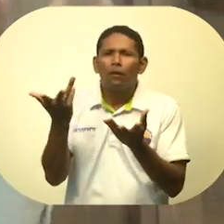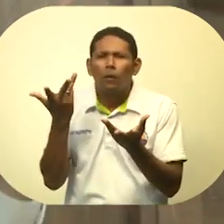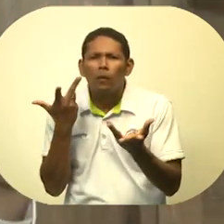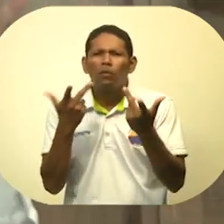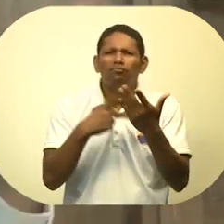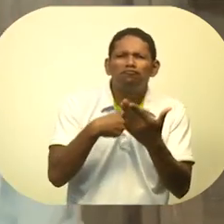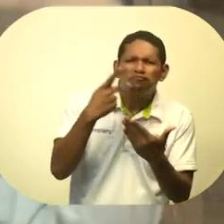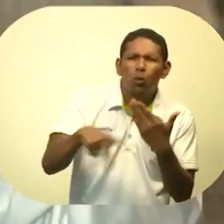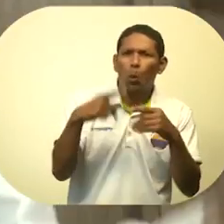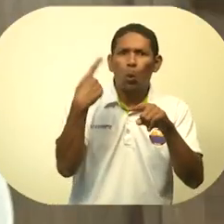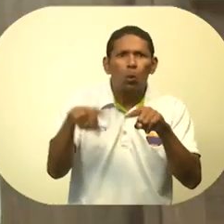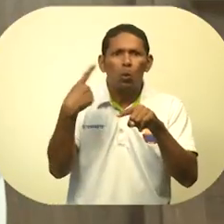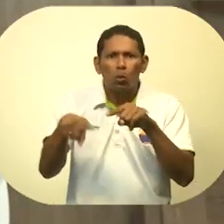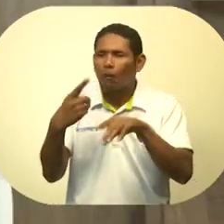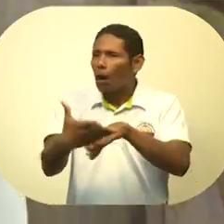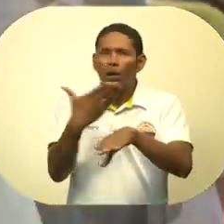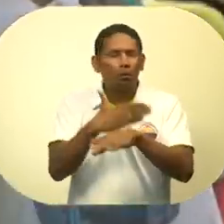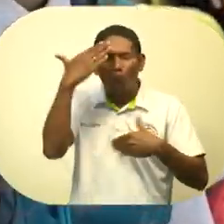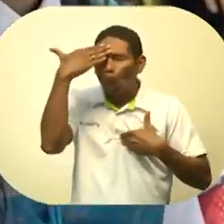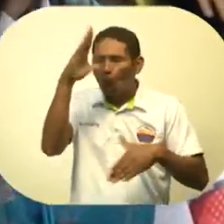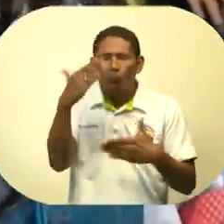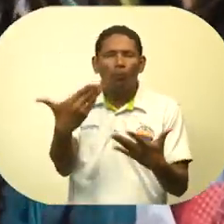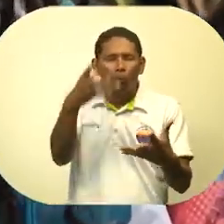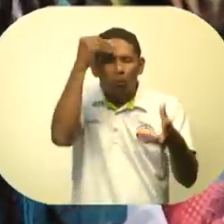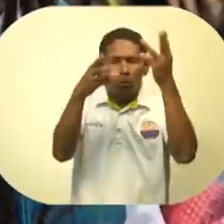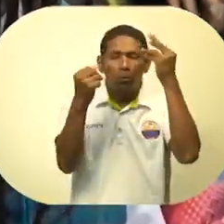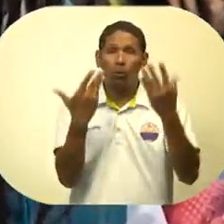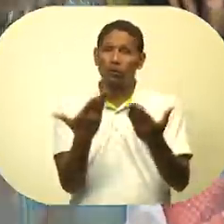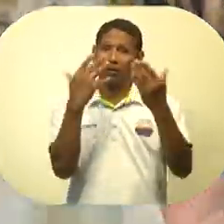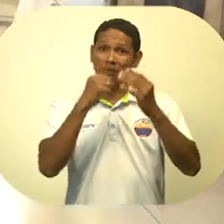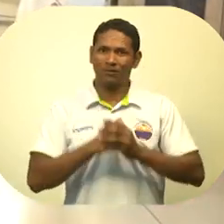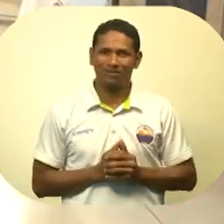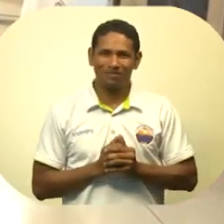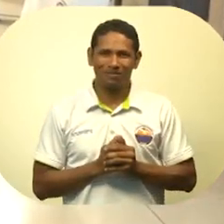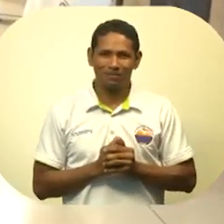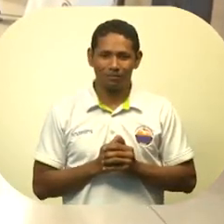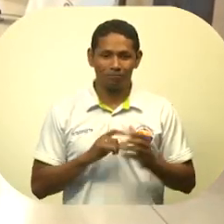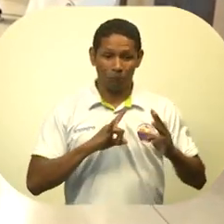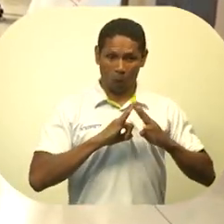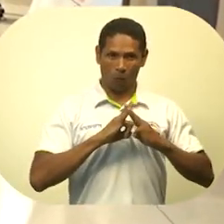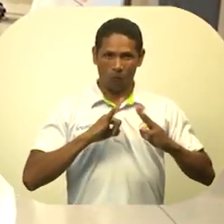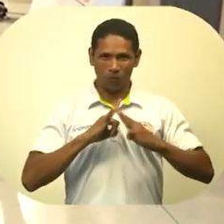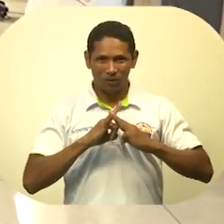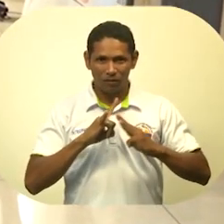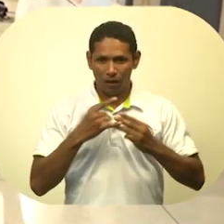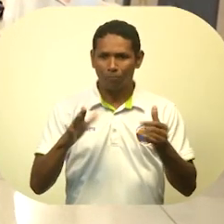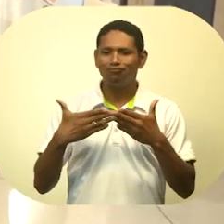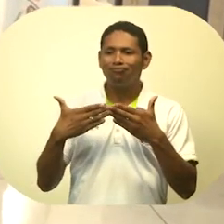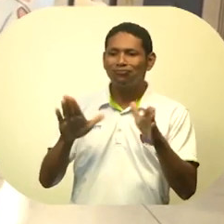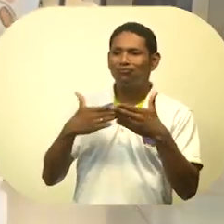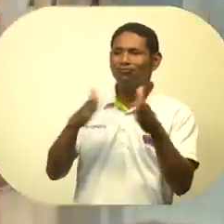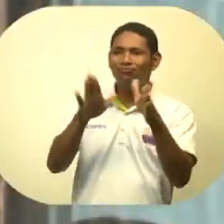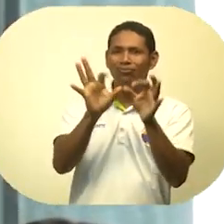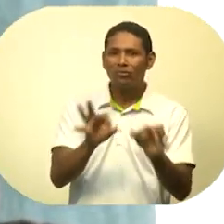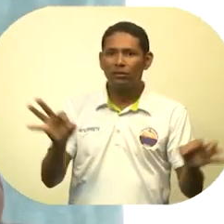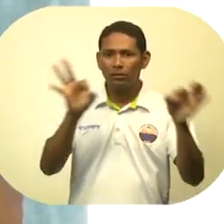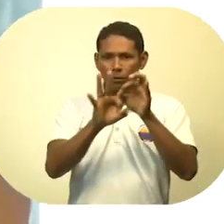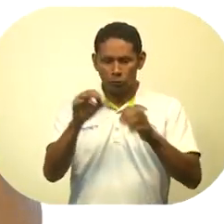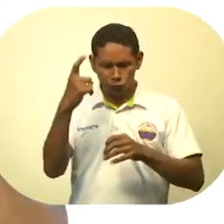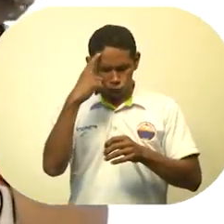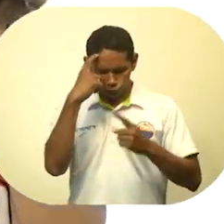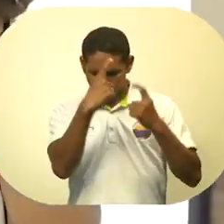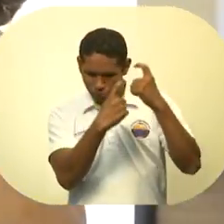bien y escuchar otros proyectos que no había escuchado. A través de este acto, la Universidad del Magdalena abre